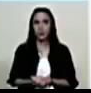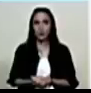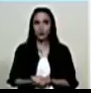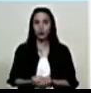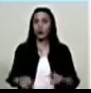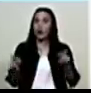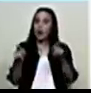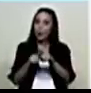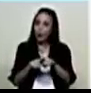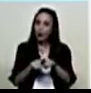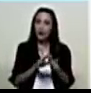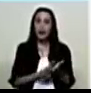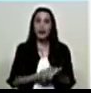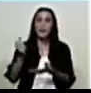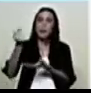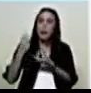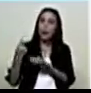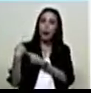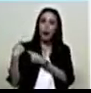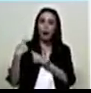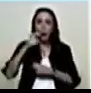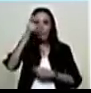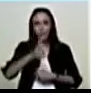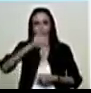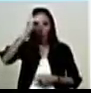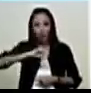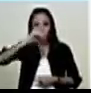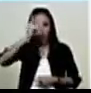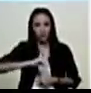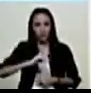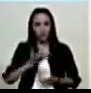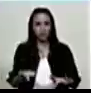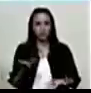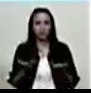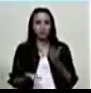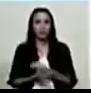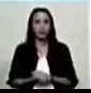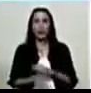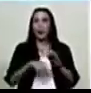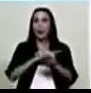Igualmente, el bono José Gregorio Hernández para las personas con alguna discapacidad.